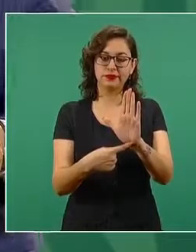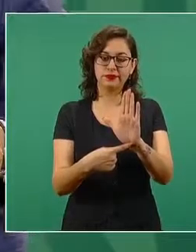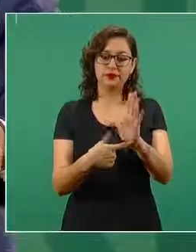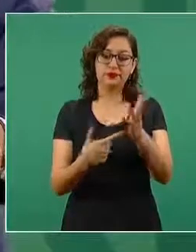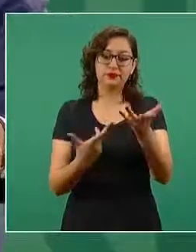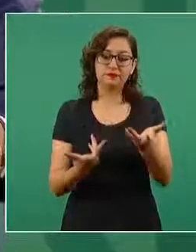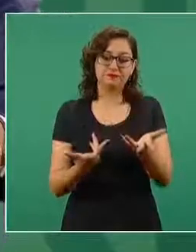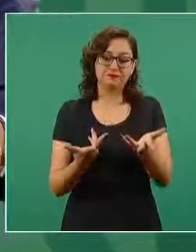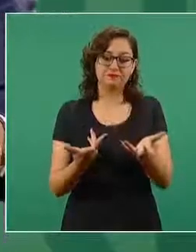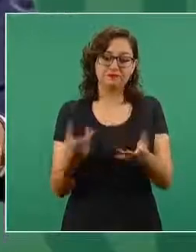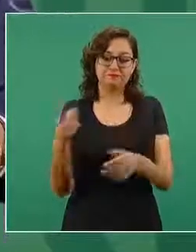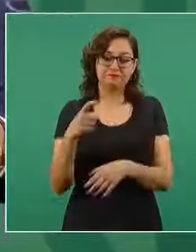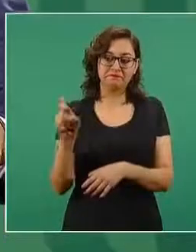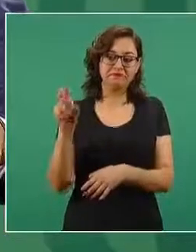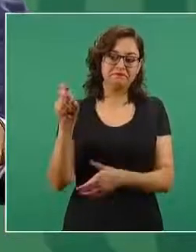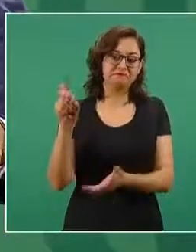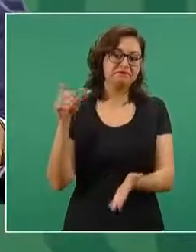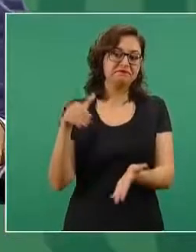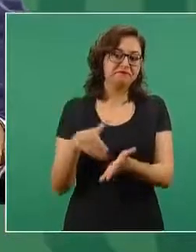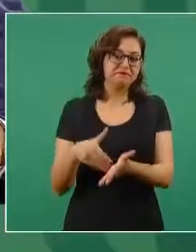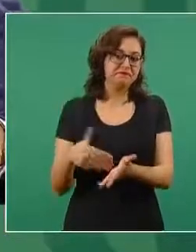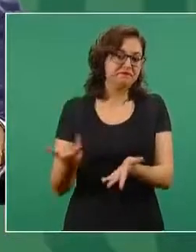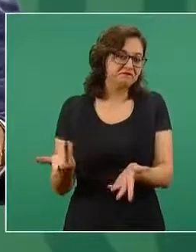pero bueno, estos intelectuales